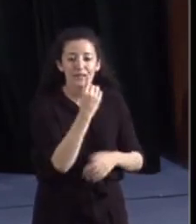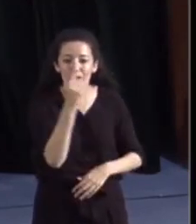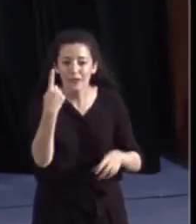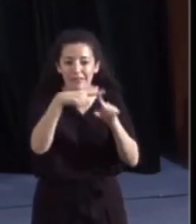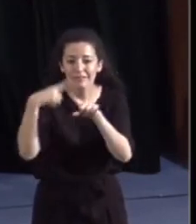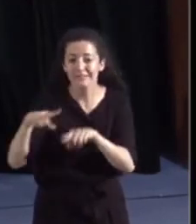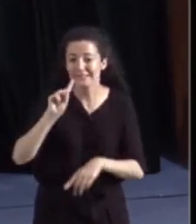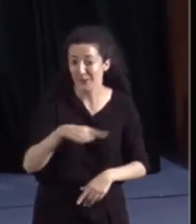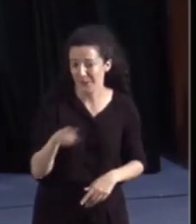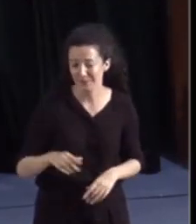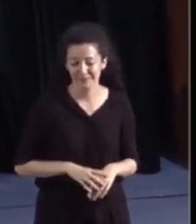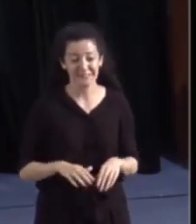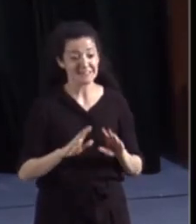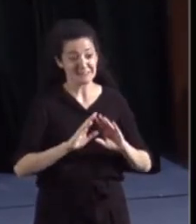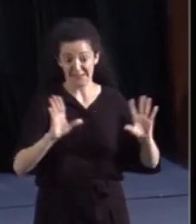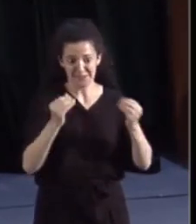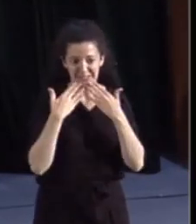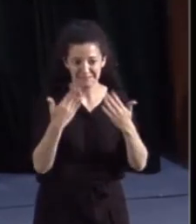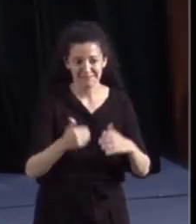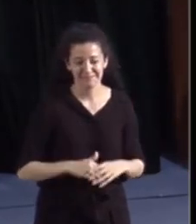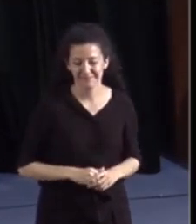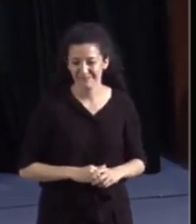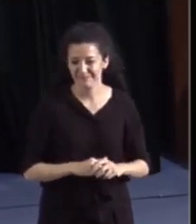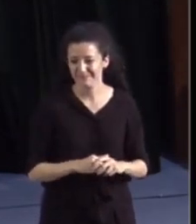nada, pues muchísimas gracias.